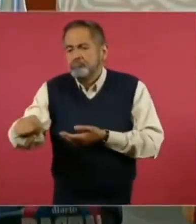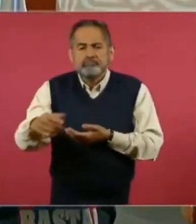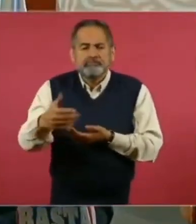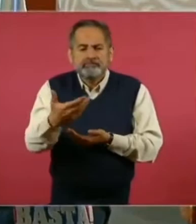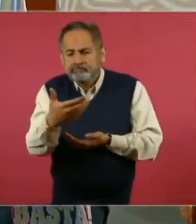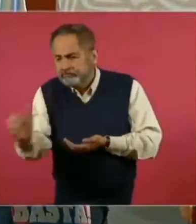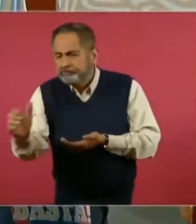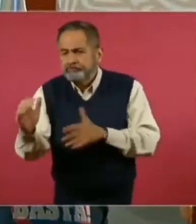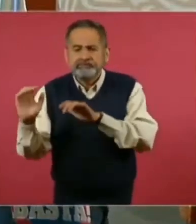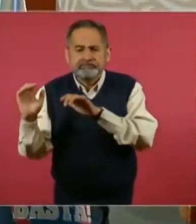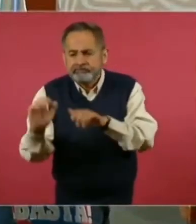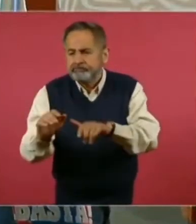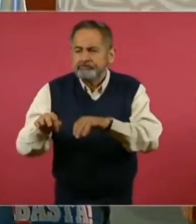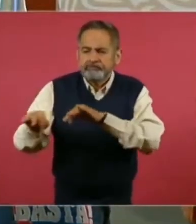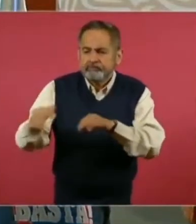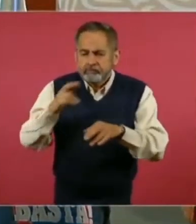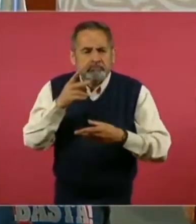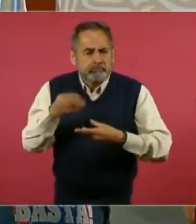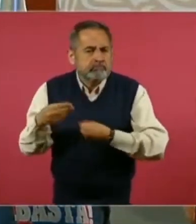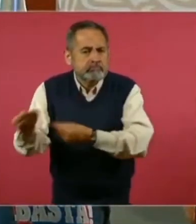empleos y promover el bienestar del pueblo?